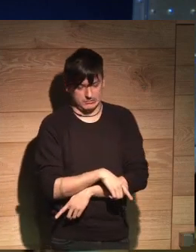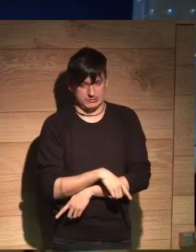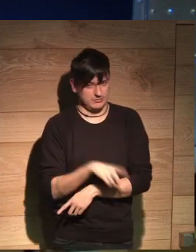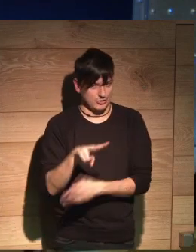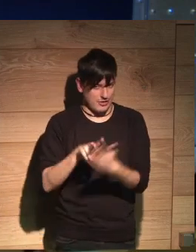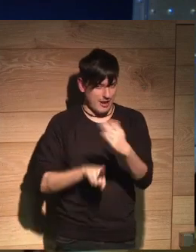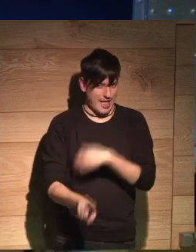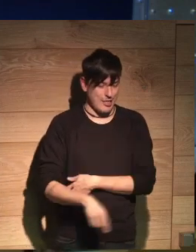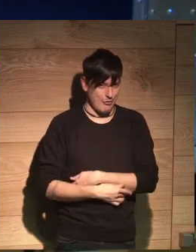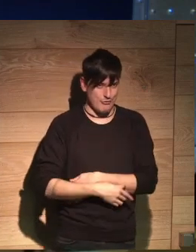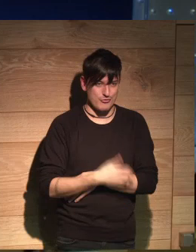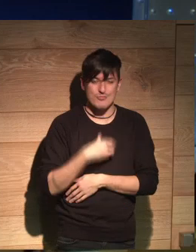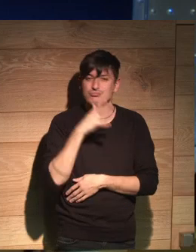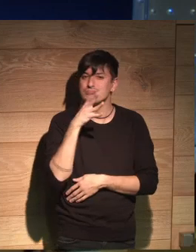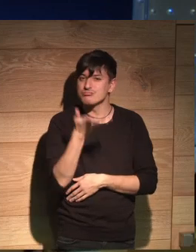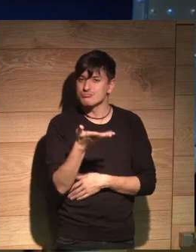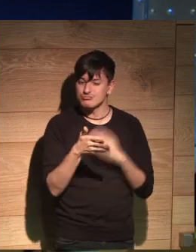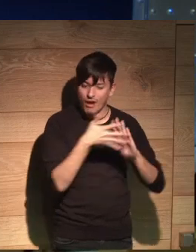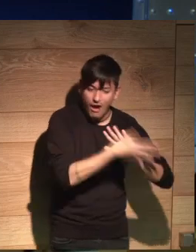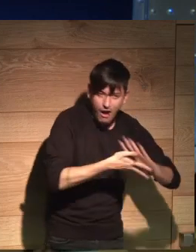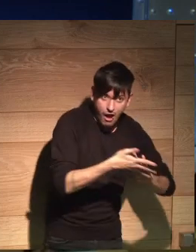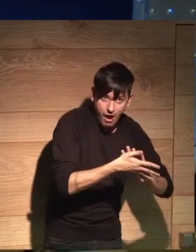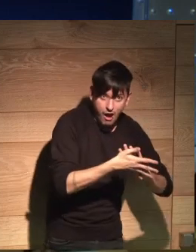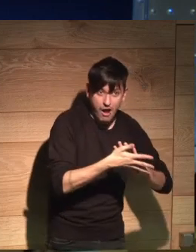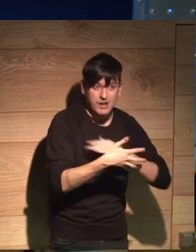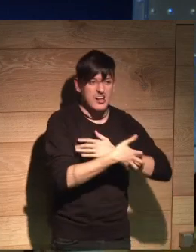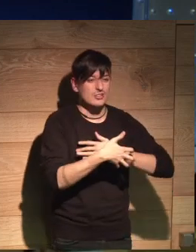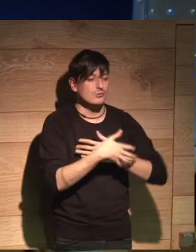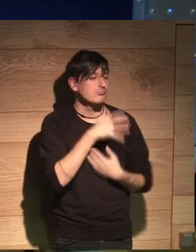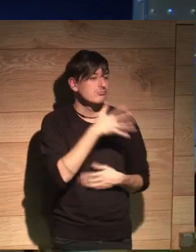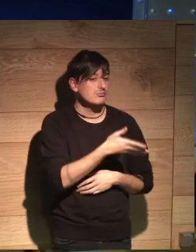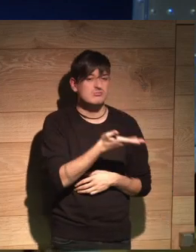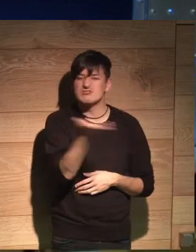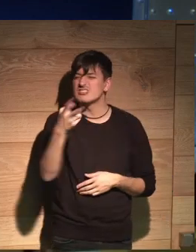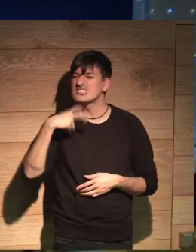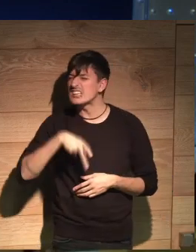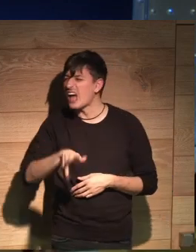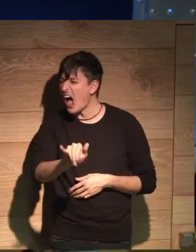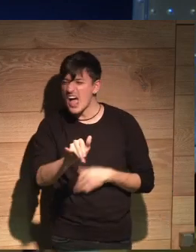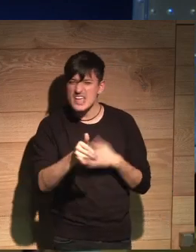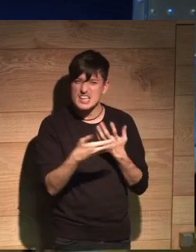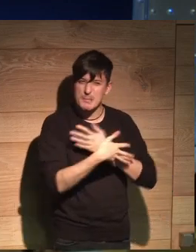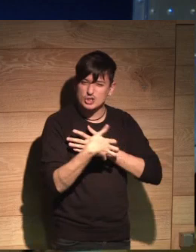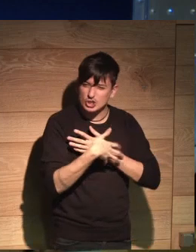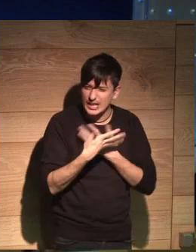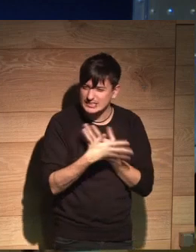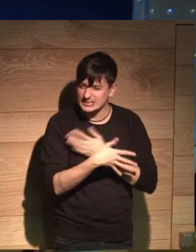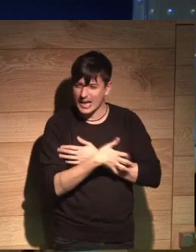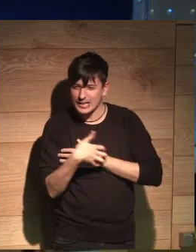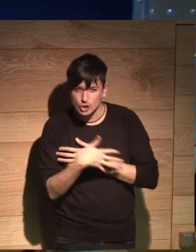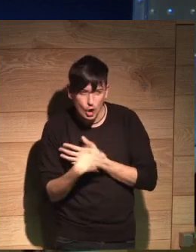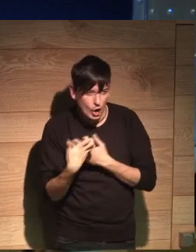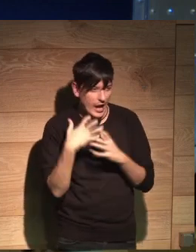hablo con una gata? Porque ¿quién de aquí tiene mascotas? Mascotas. Gatos,